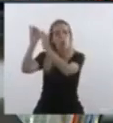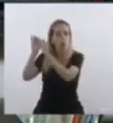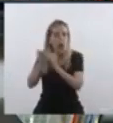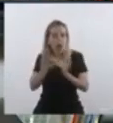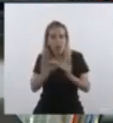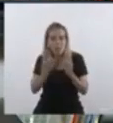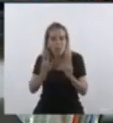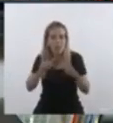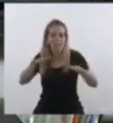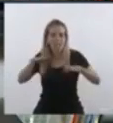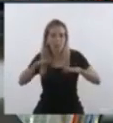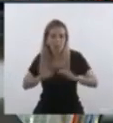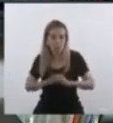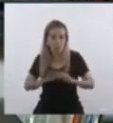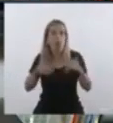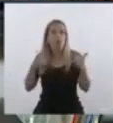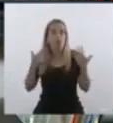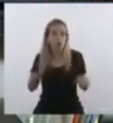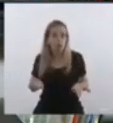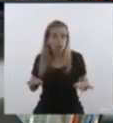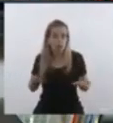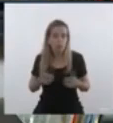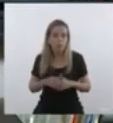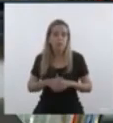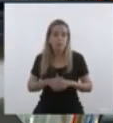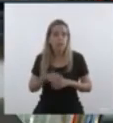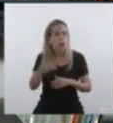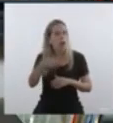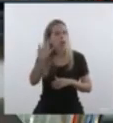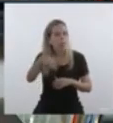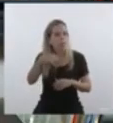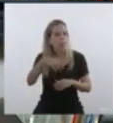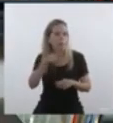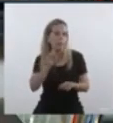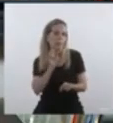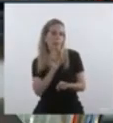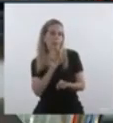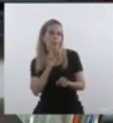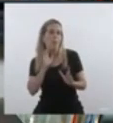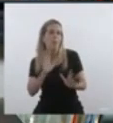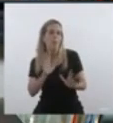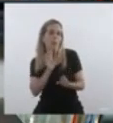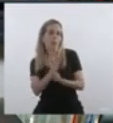instante. Y que por ese motivo tenemos que ser muy precavidos.